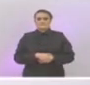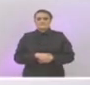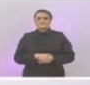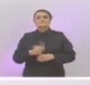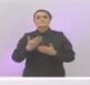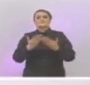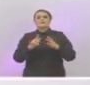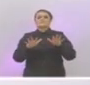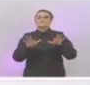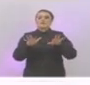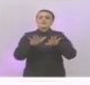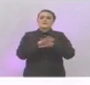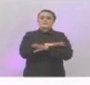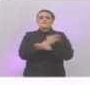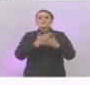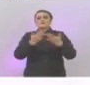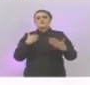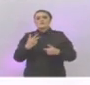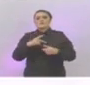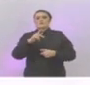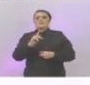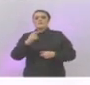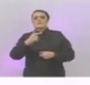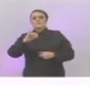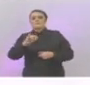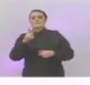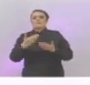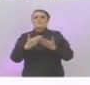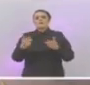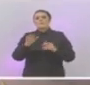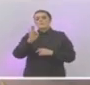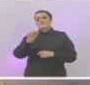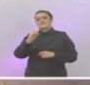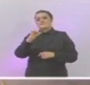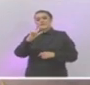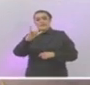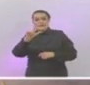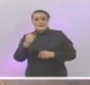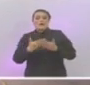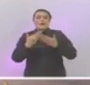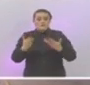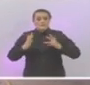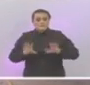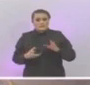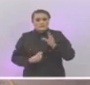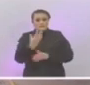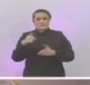La transformación de la Procuraduría de Justicia en Fiscalía General del Estado, que ha sucedido